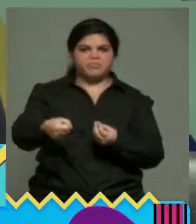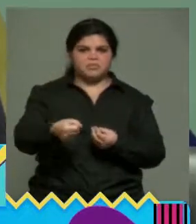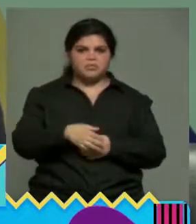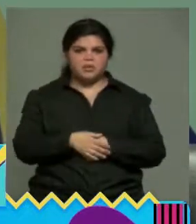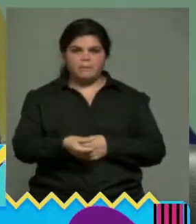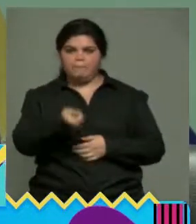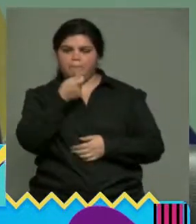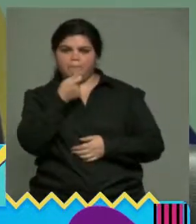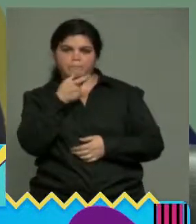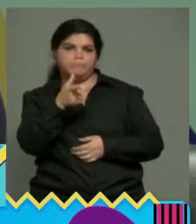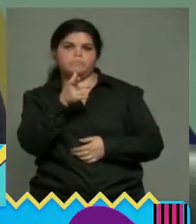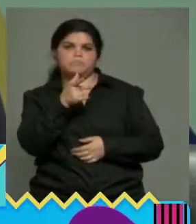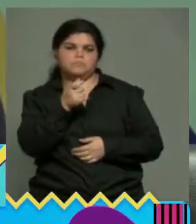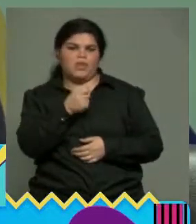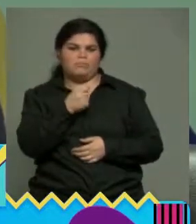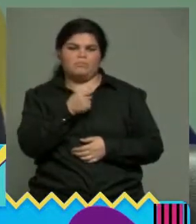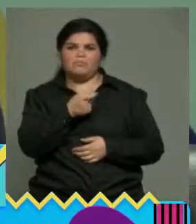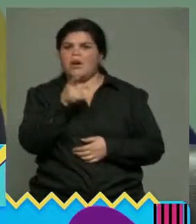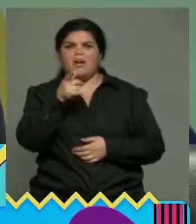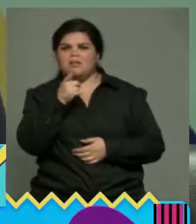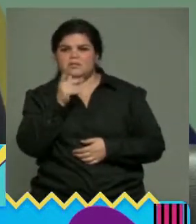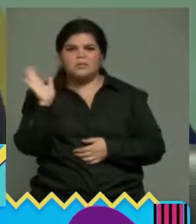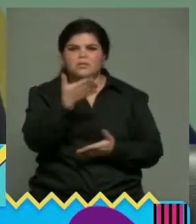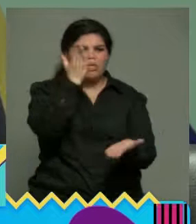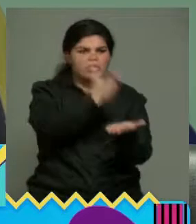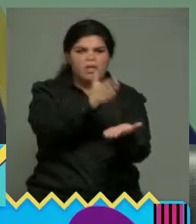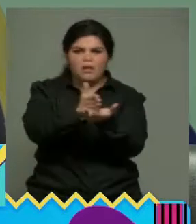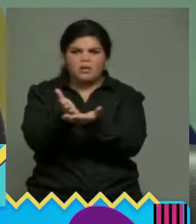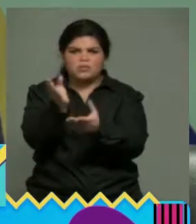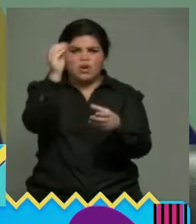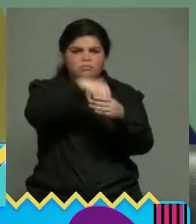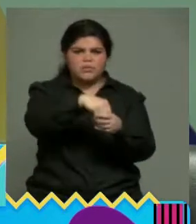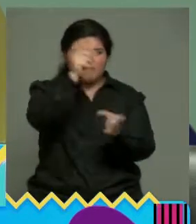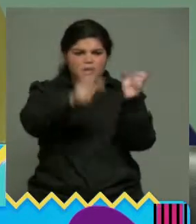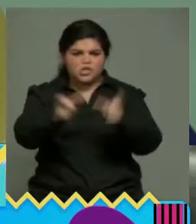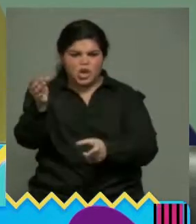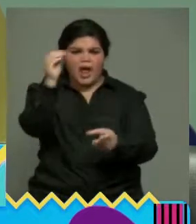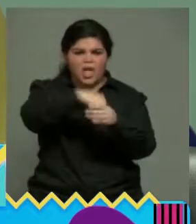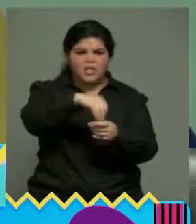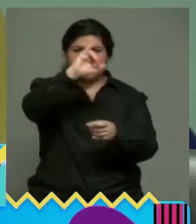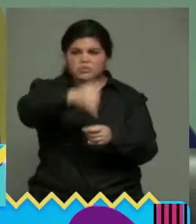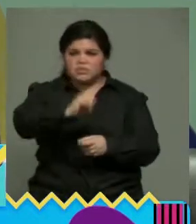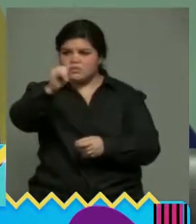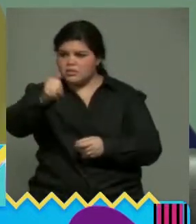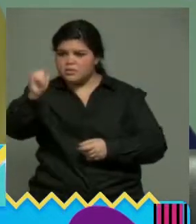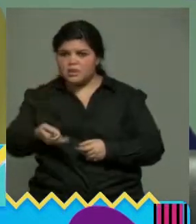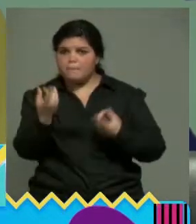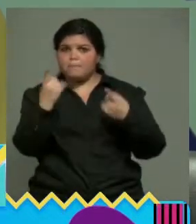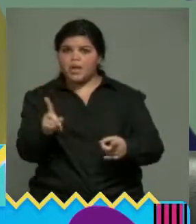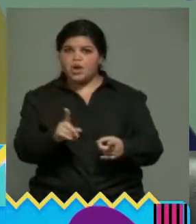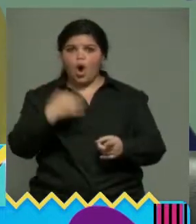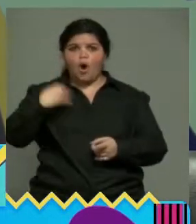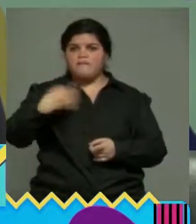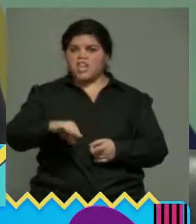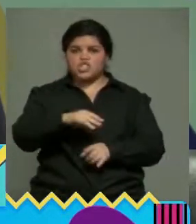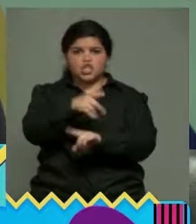ninguna obligación. Bueno, yo creo que esto, que existió en gran parte en el país, cuesta volver a una cultura en donde hay